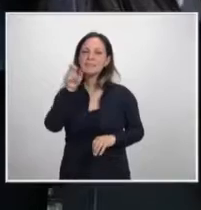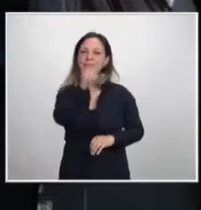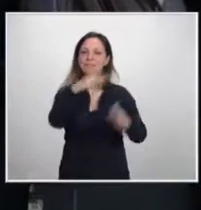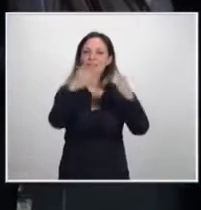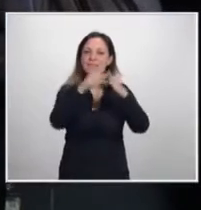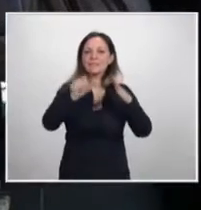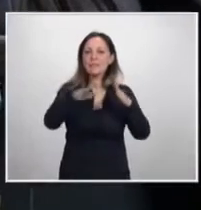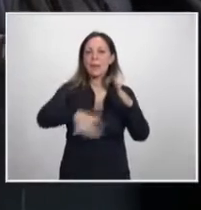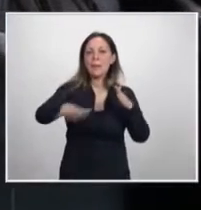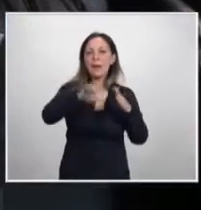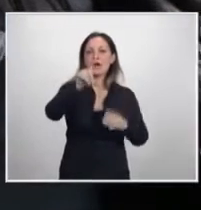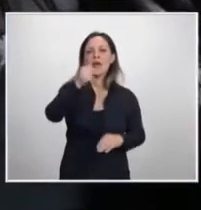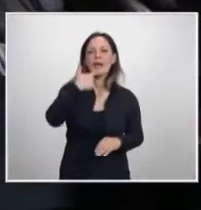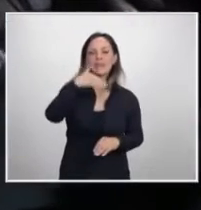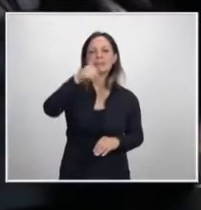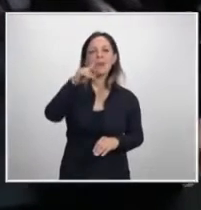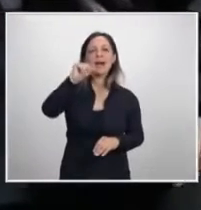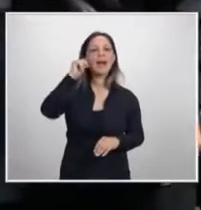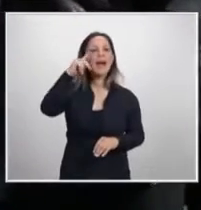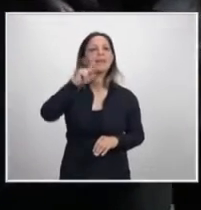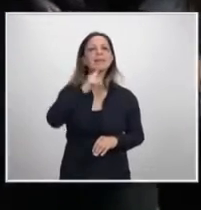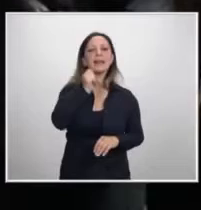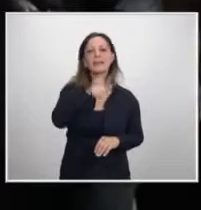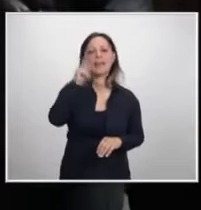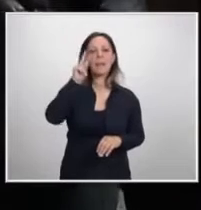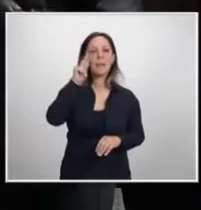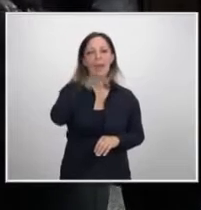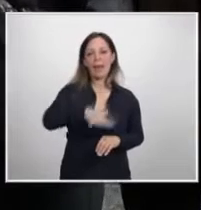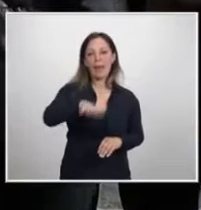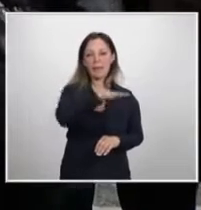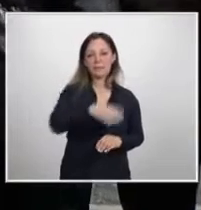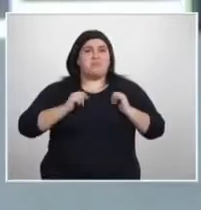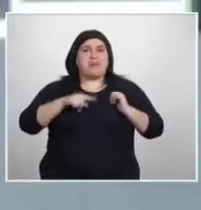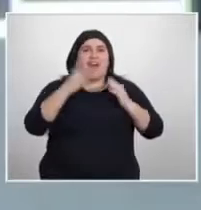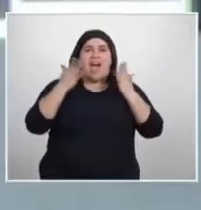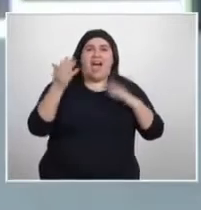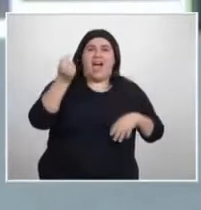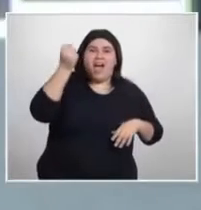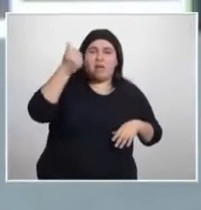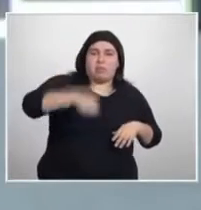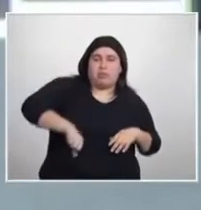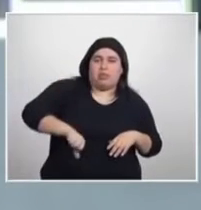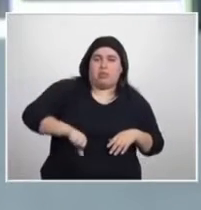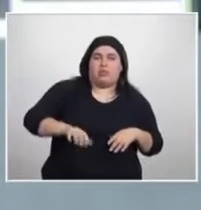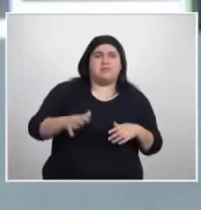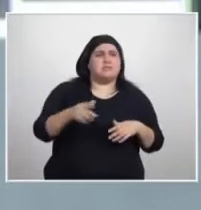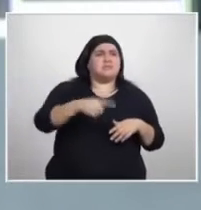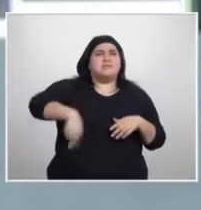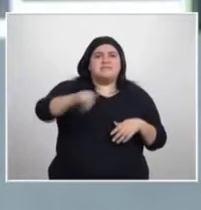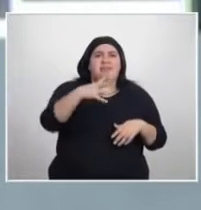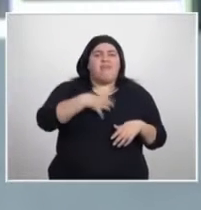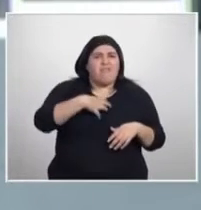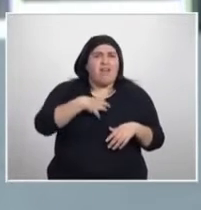y que no tuvieron, que lo esperaban y que no llegó. A las familias que depositaron su